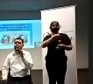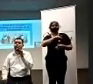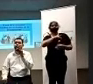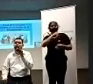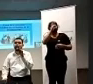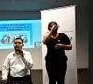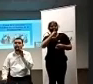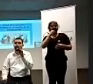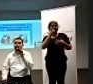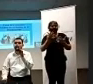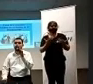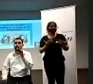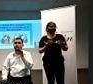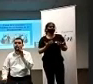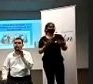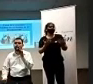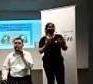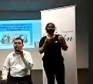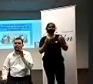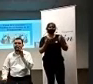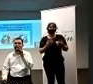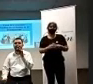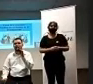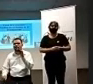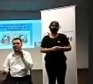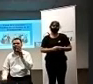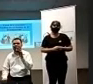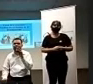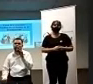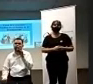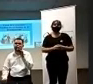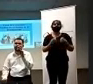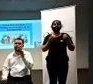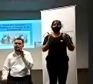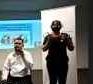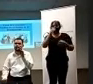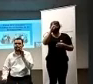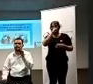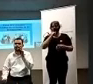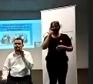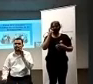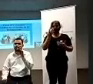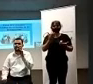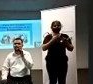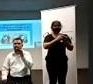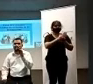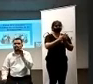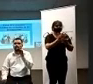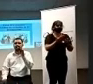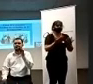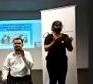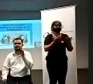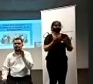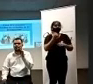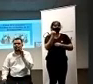no podía medir su distanciamiento. La gente no se acercaba a la persona con discapacidad para ayudar. ¿Cómo